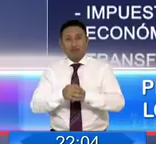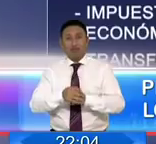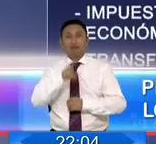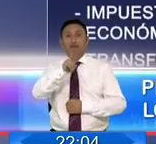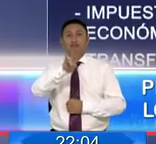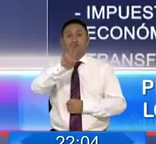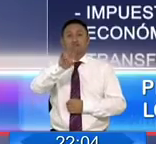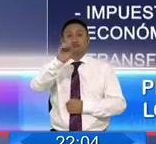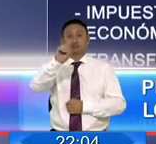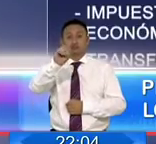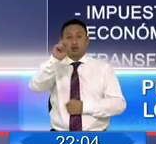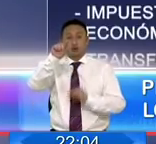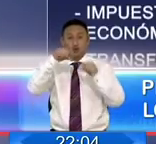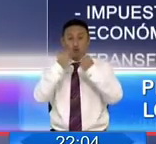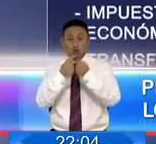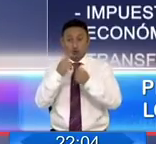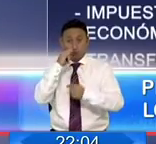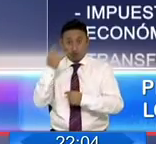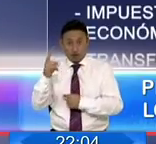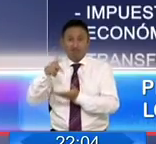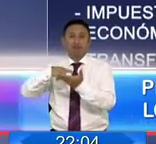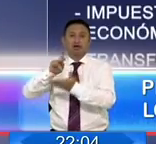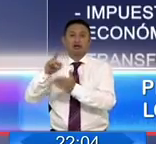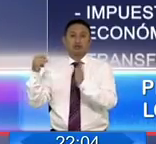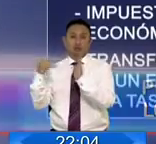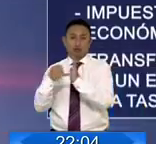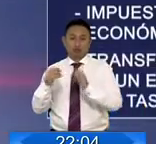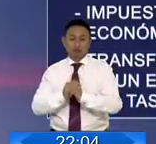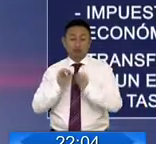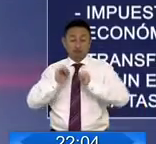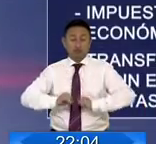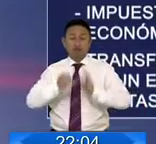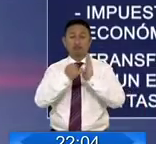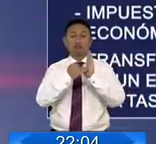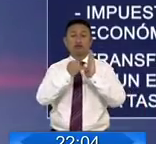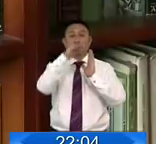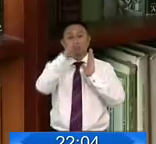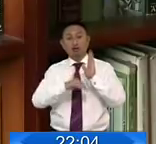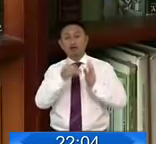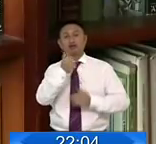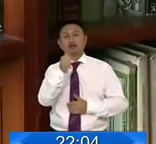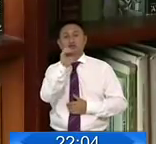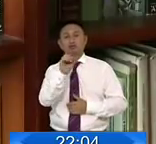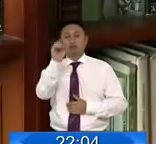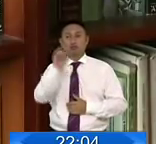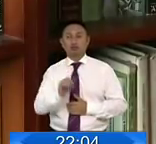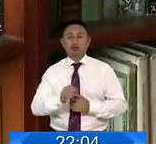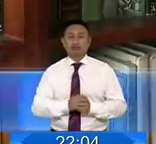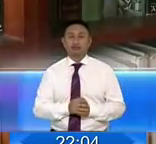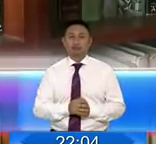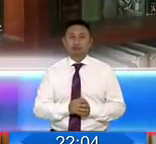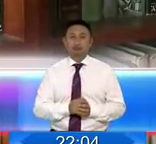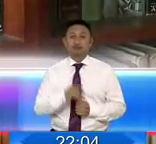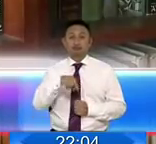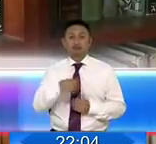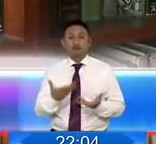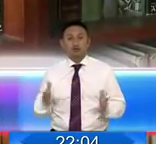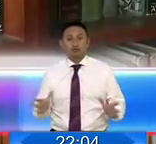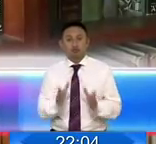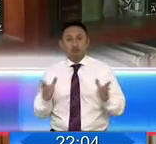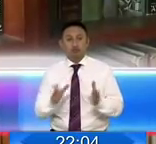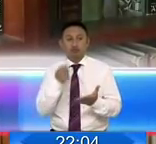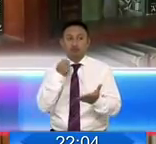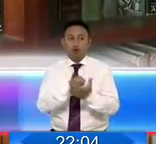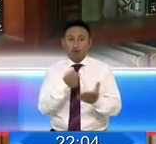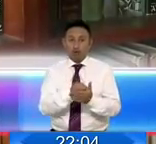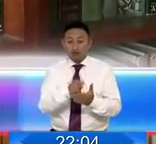270 grupos de poder económicos y también plantea reducir el IVA al 10%. La disminución del IVA incentiva el consumo